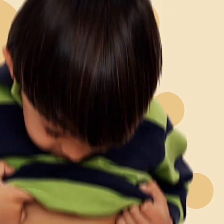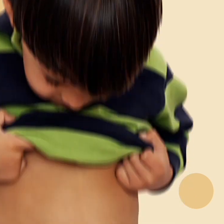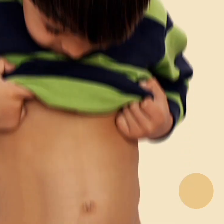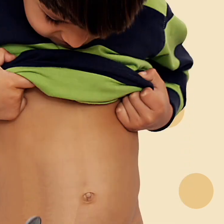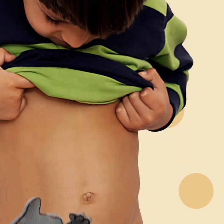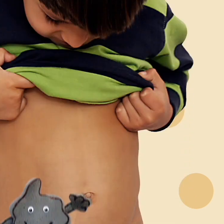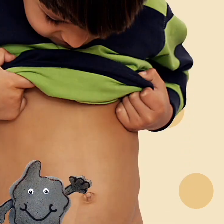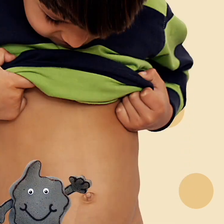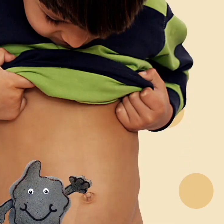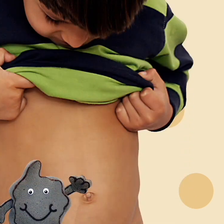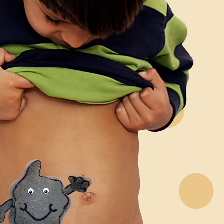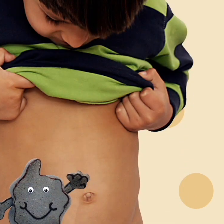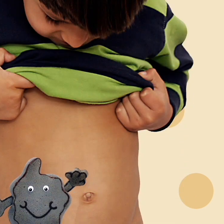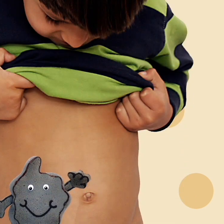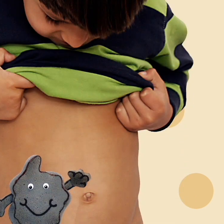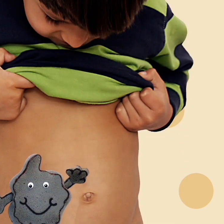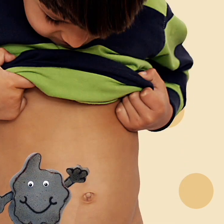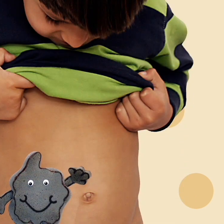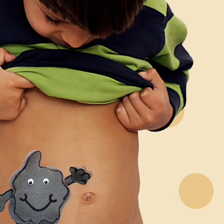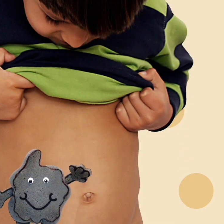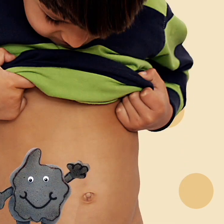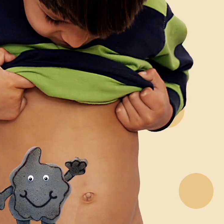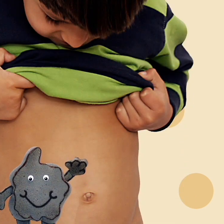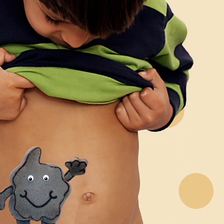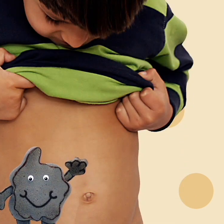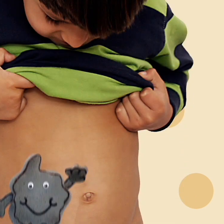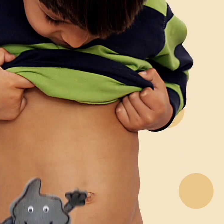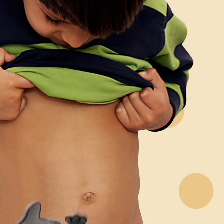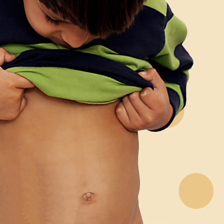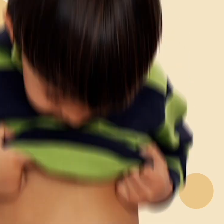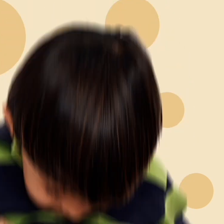ombligo, al fin lo logré encontrar.